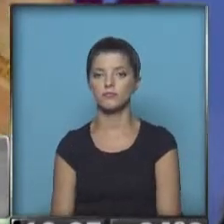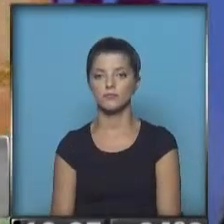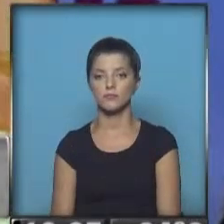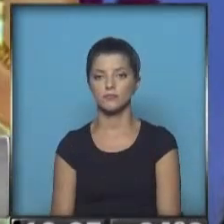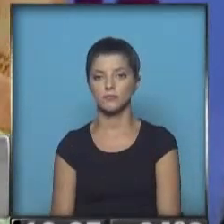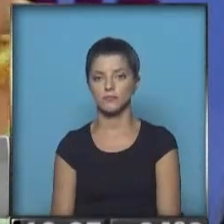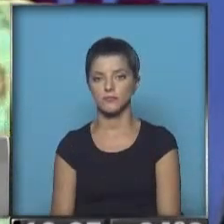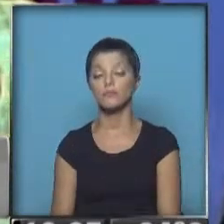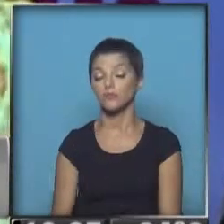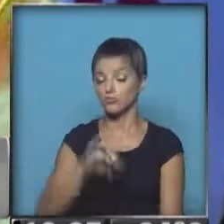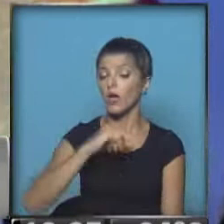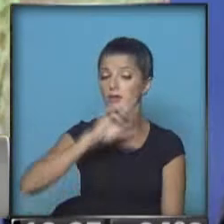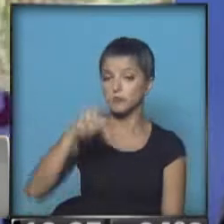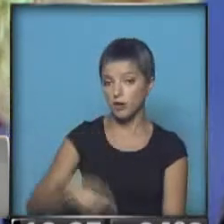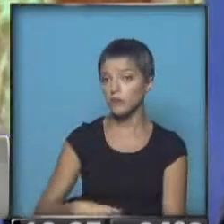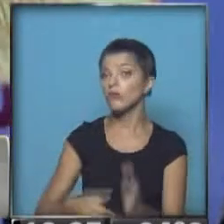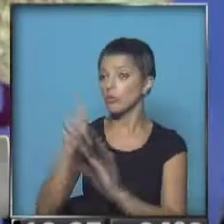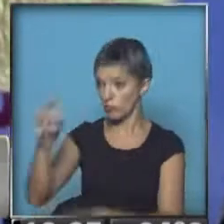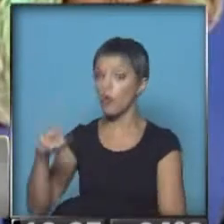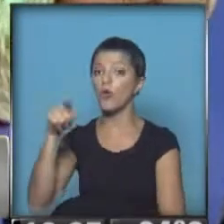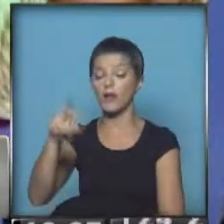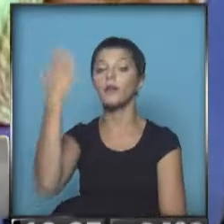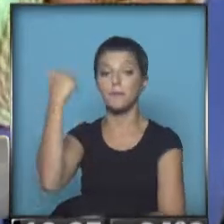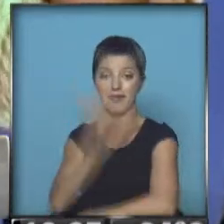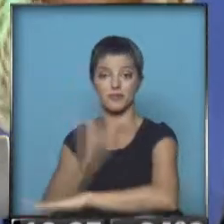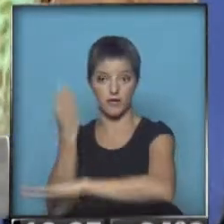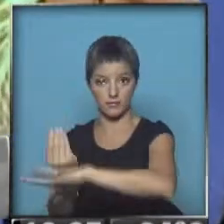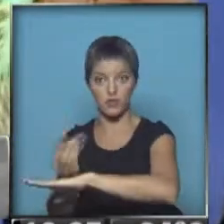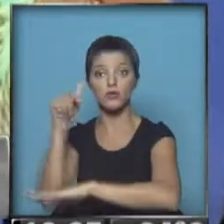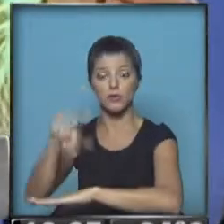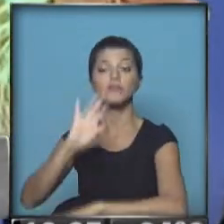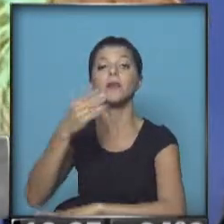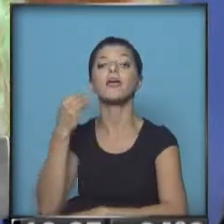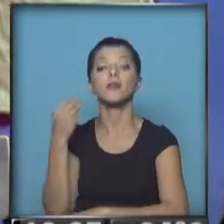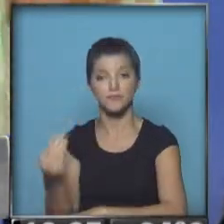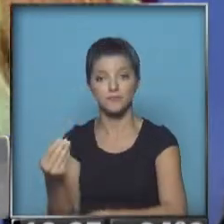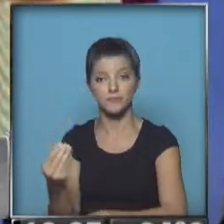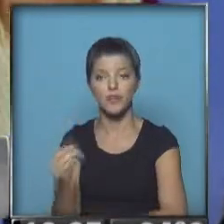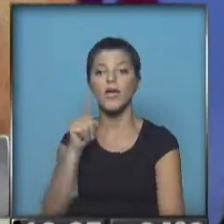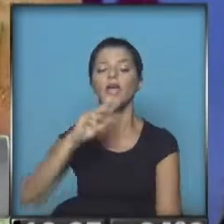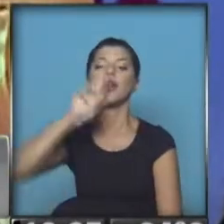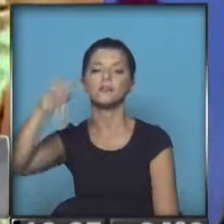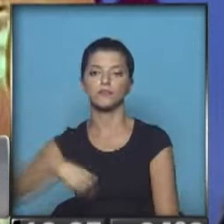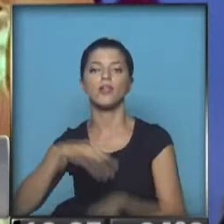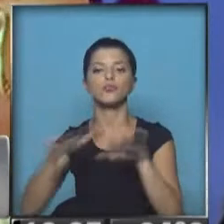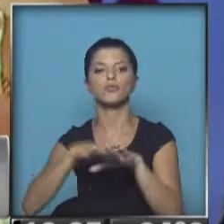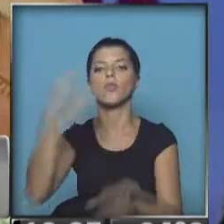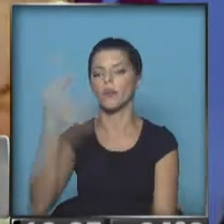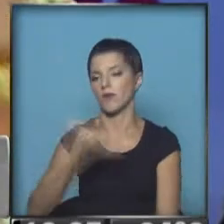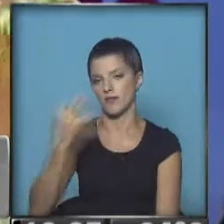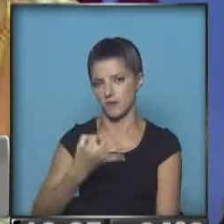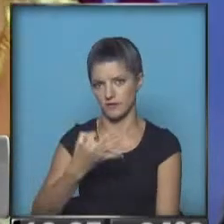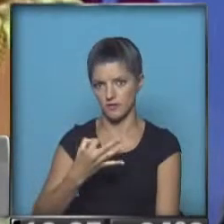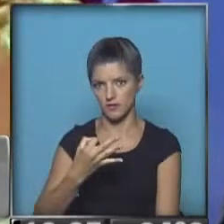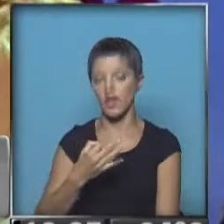¿por qué no?, como lo hice al actual presidente que tuvo el gesto de, ¿saben qué?, de aceptar la realidad y